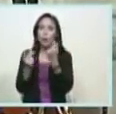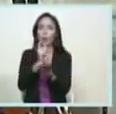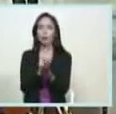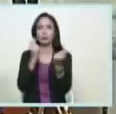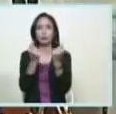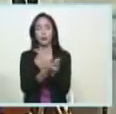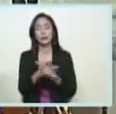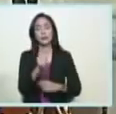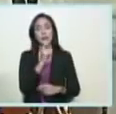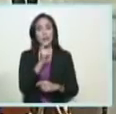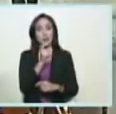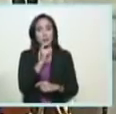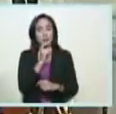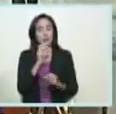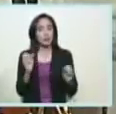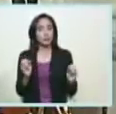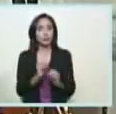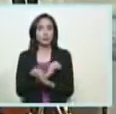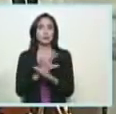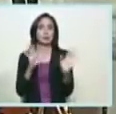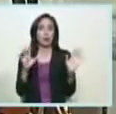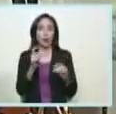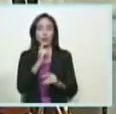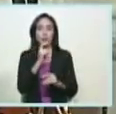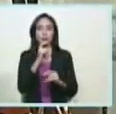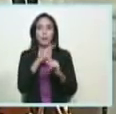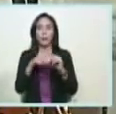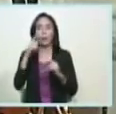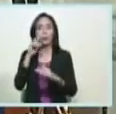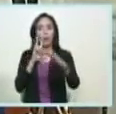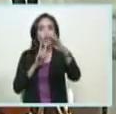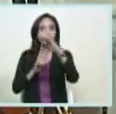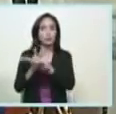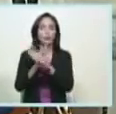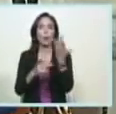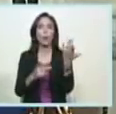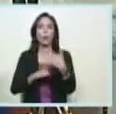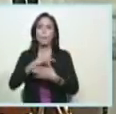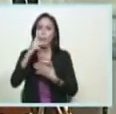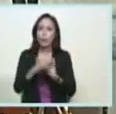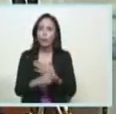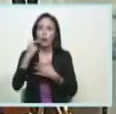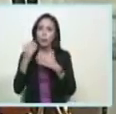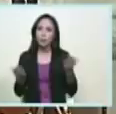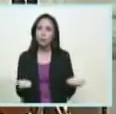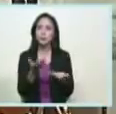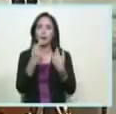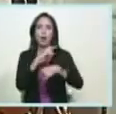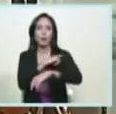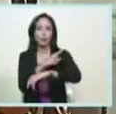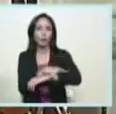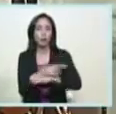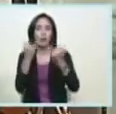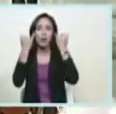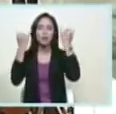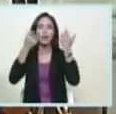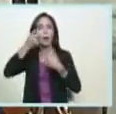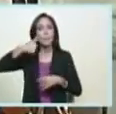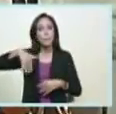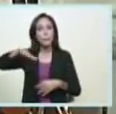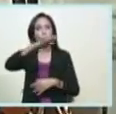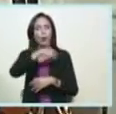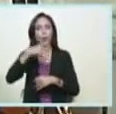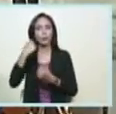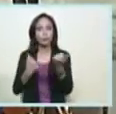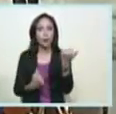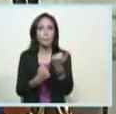va a ser difícil sí pero tenemos un programa una visión el mando la fuerza política y además tenemos un pueblo que nos apoya